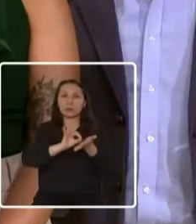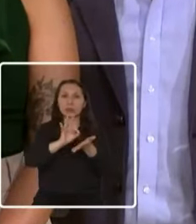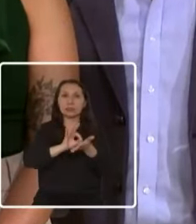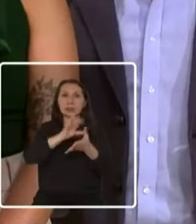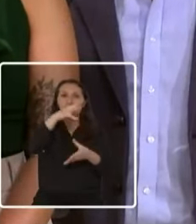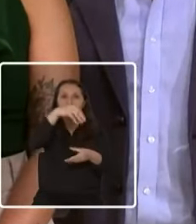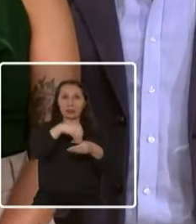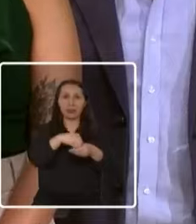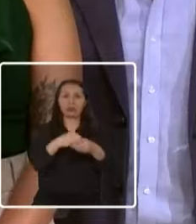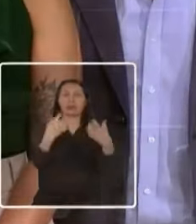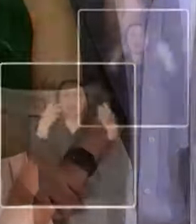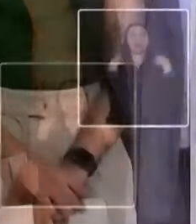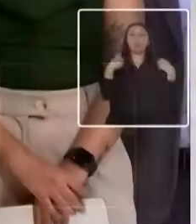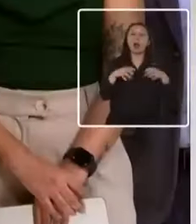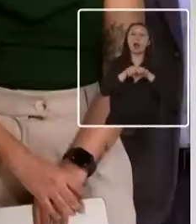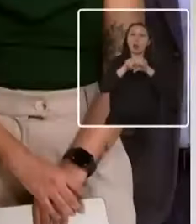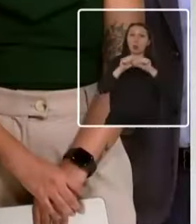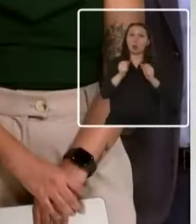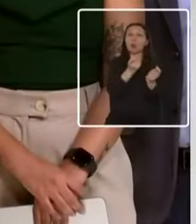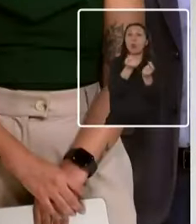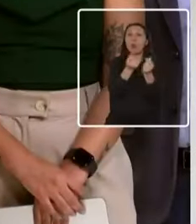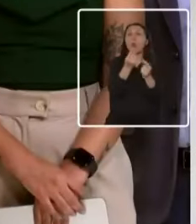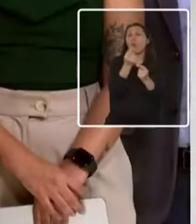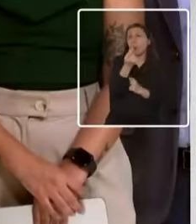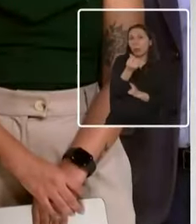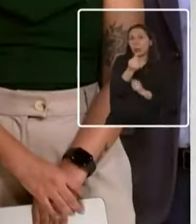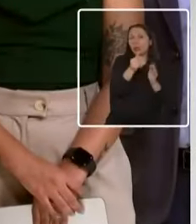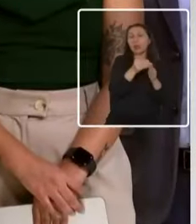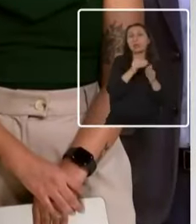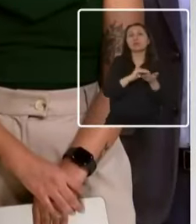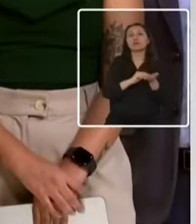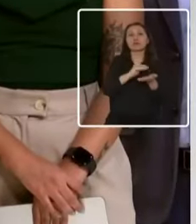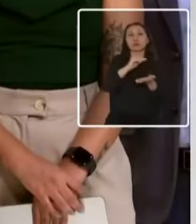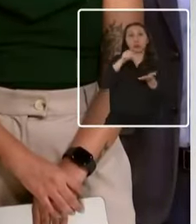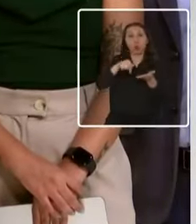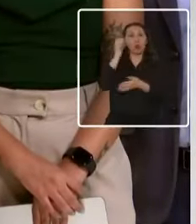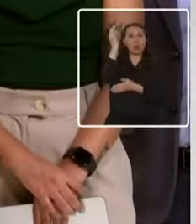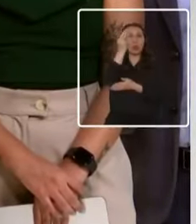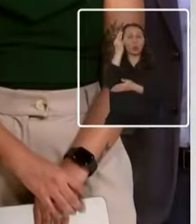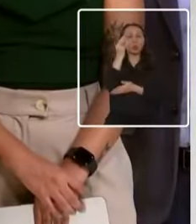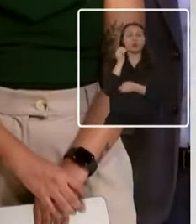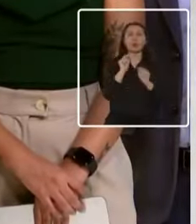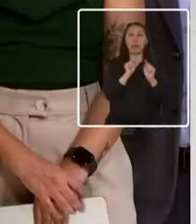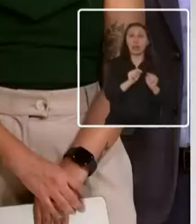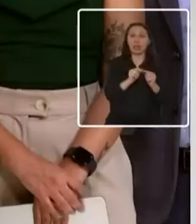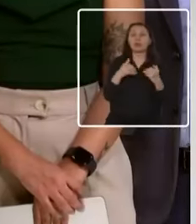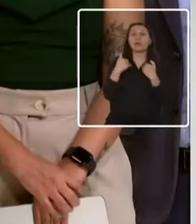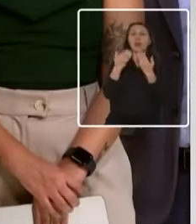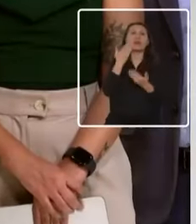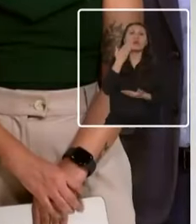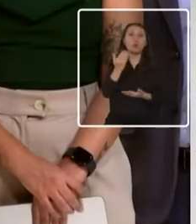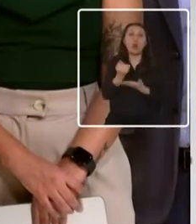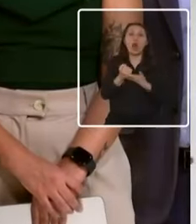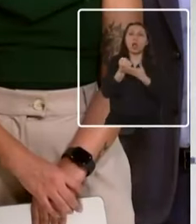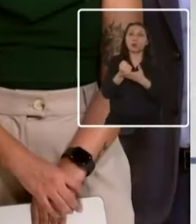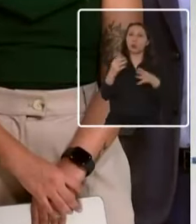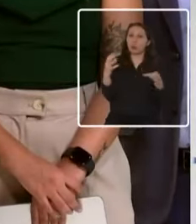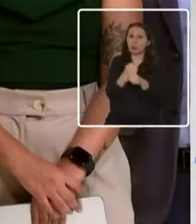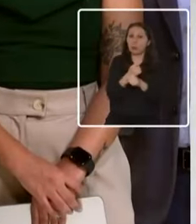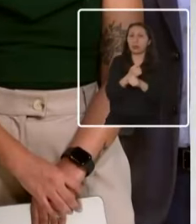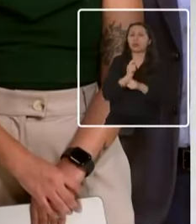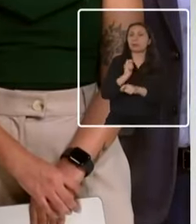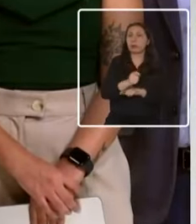Interior. Hemos acordado los montos durante la sesión del día de hoy, por tanto se va a entregar un bono de ayuda temprana